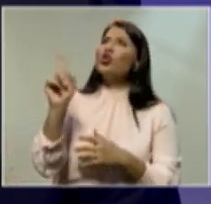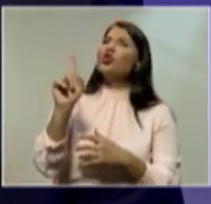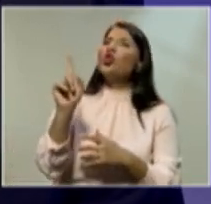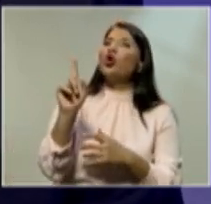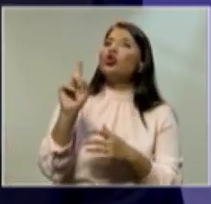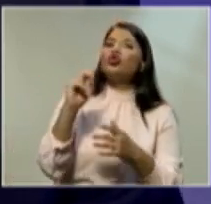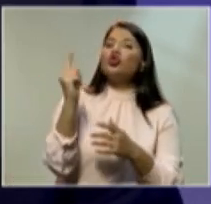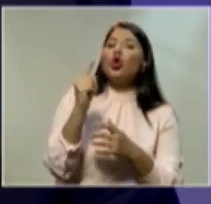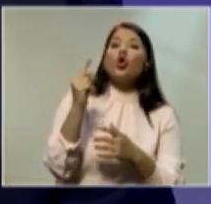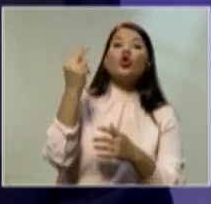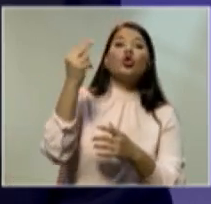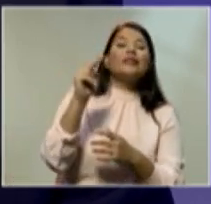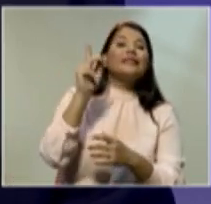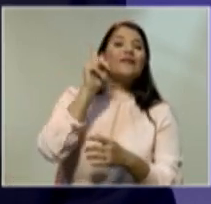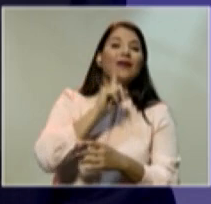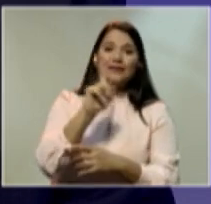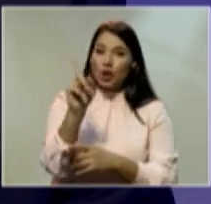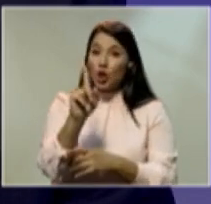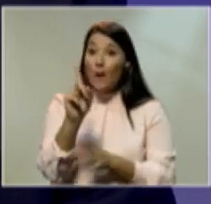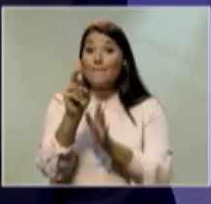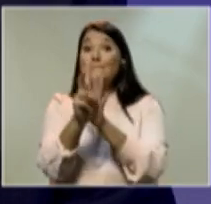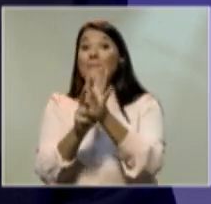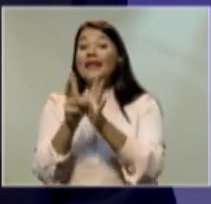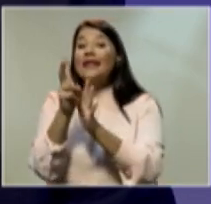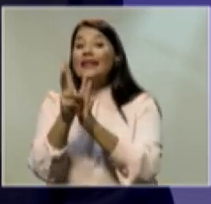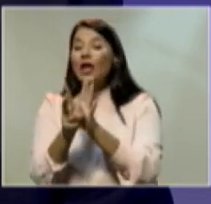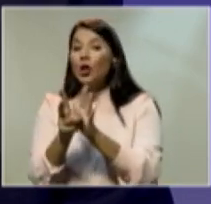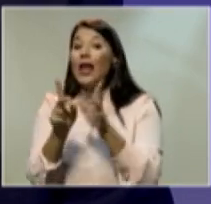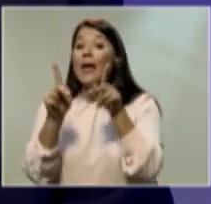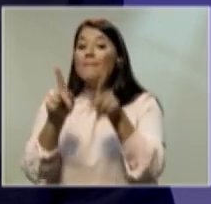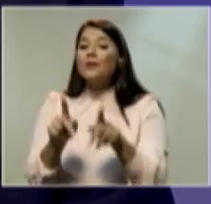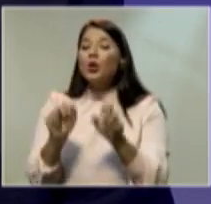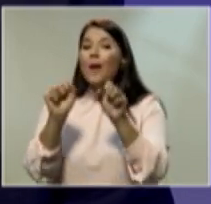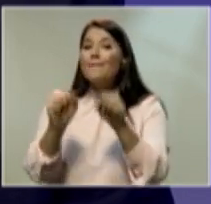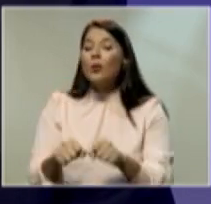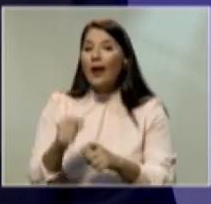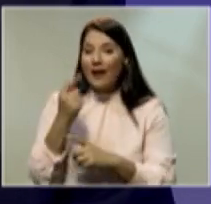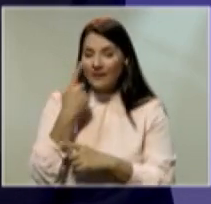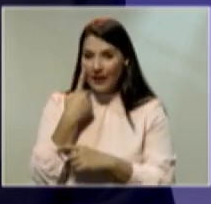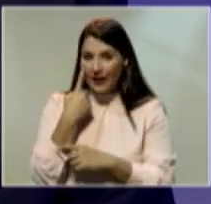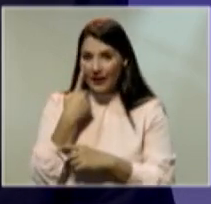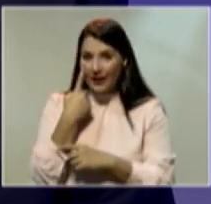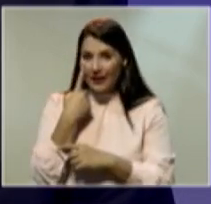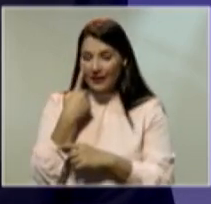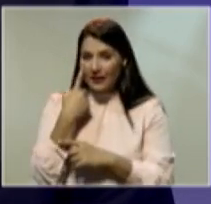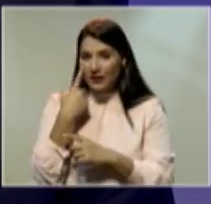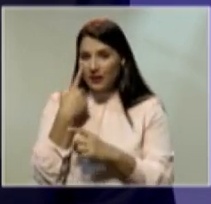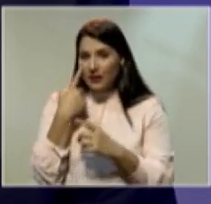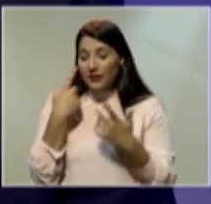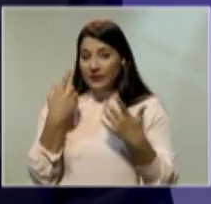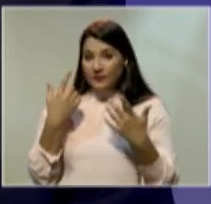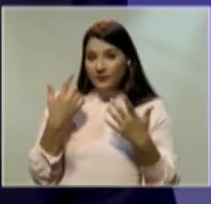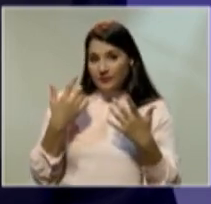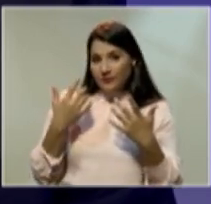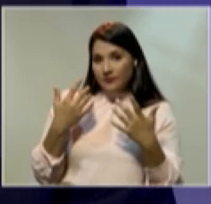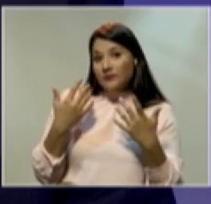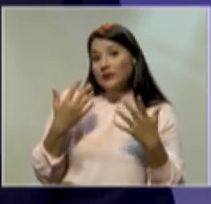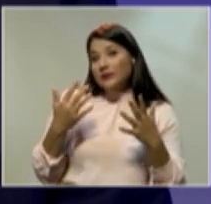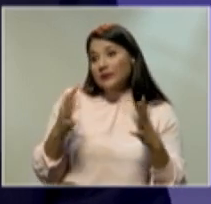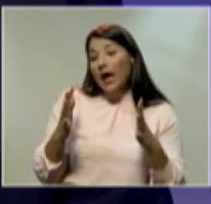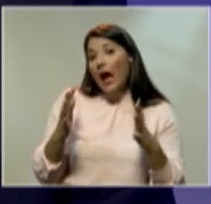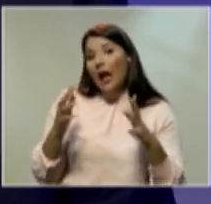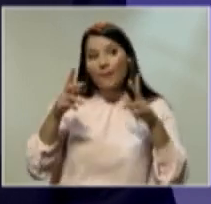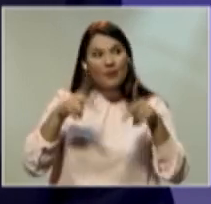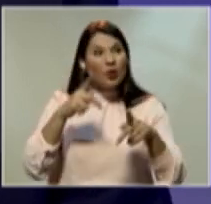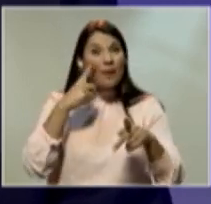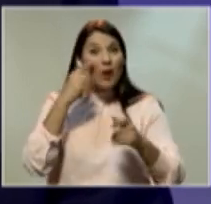son videos en los que la gente va a poder ver, ya ha podido ver, quien vio la última película